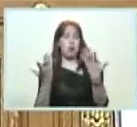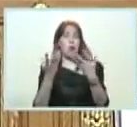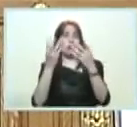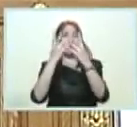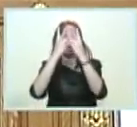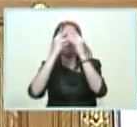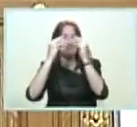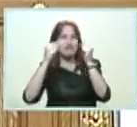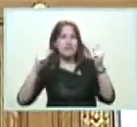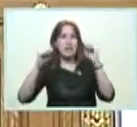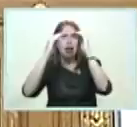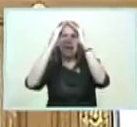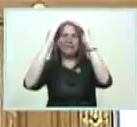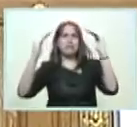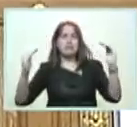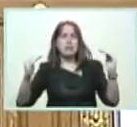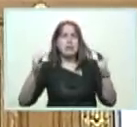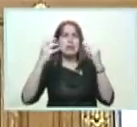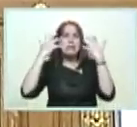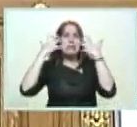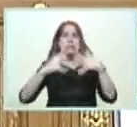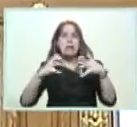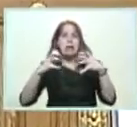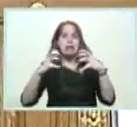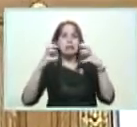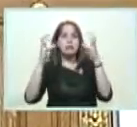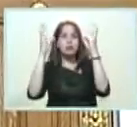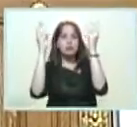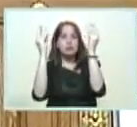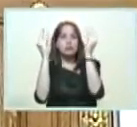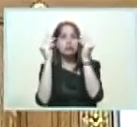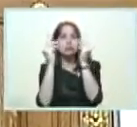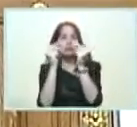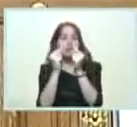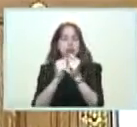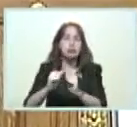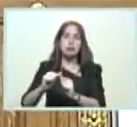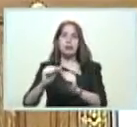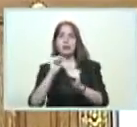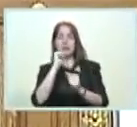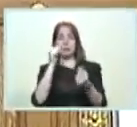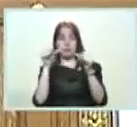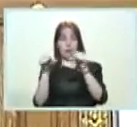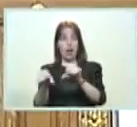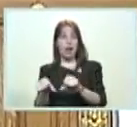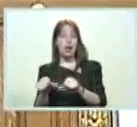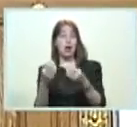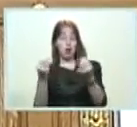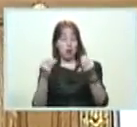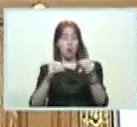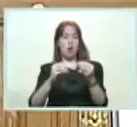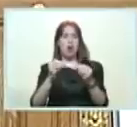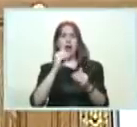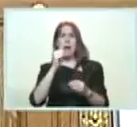deshielo de los polos, polo norte, polo sur, el calentamiento de los